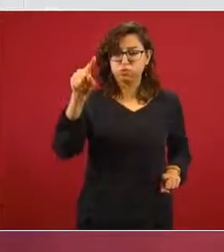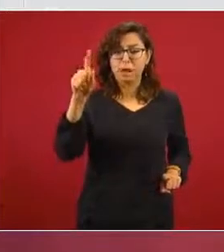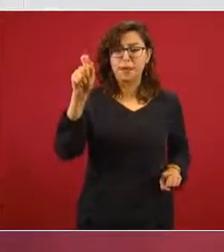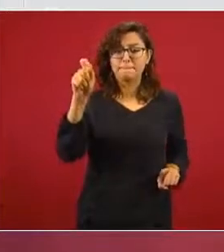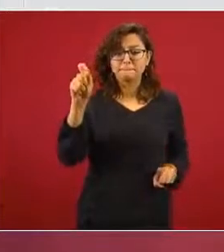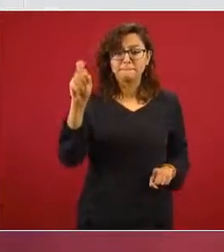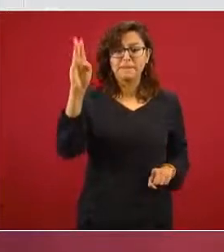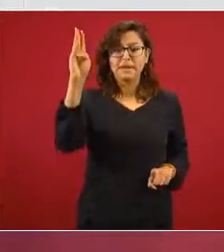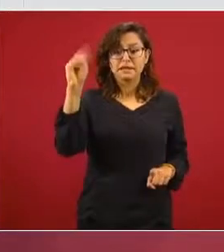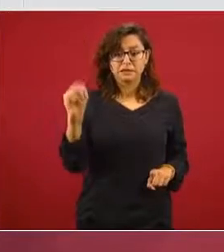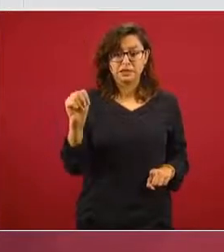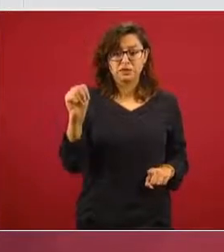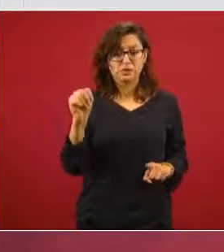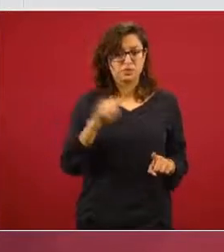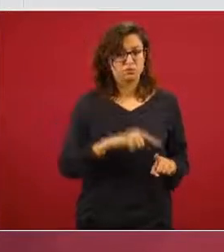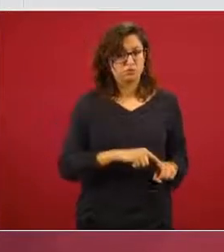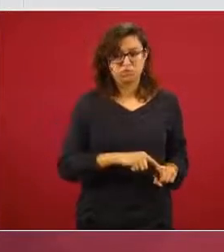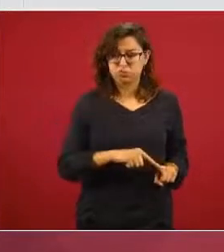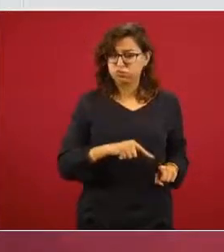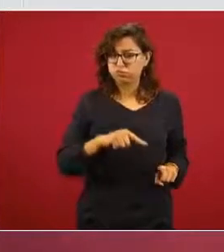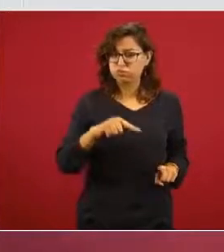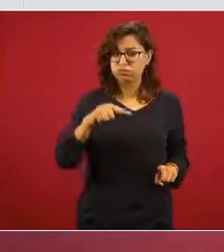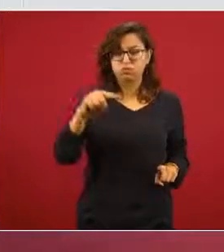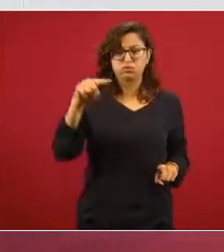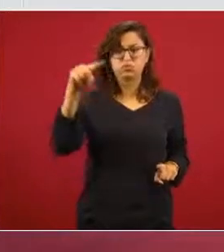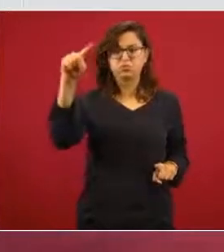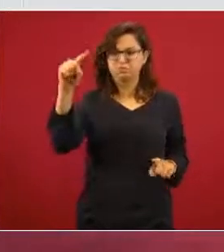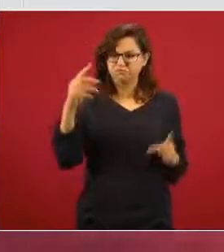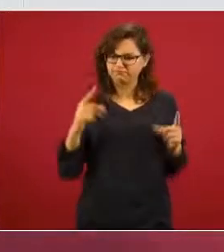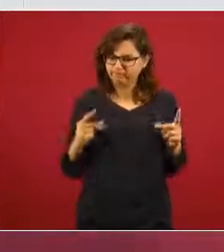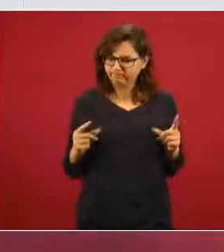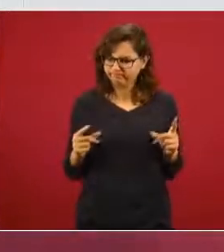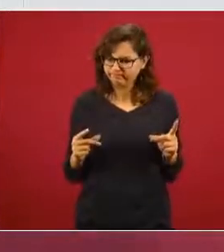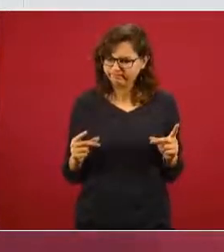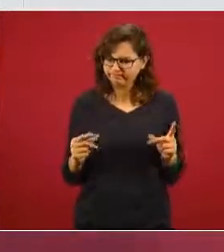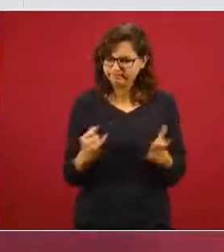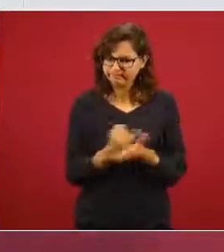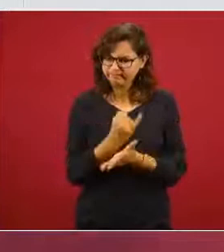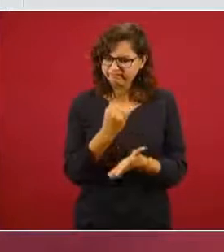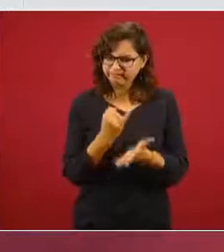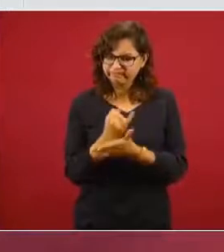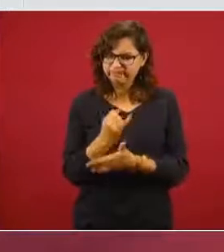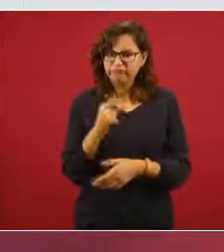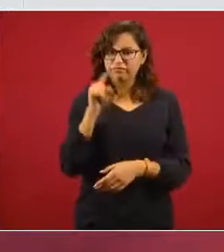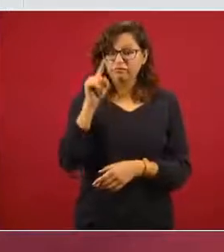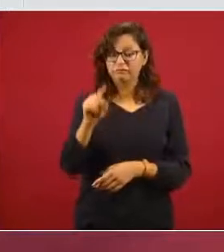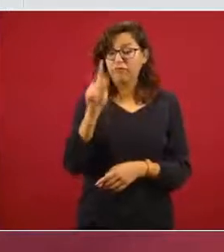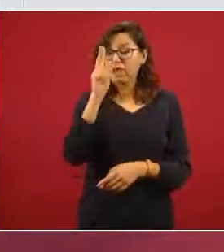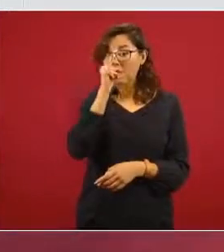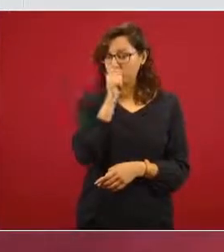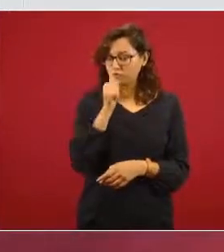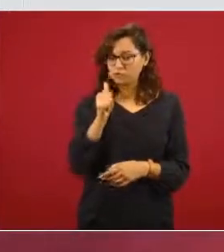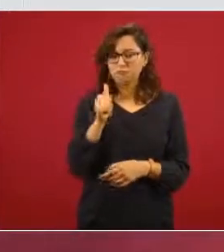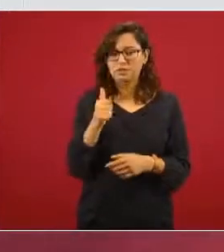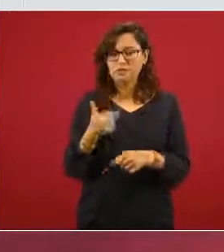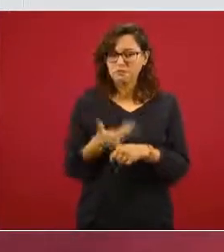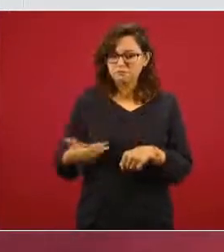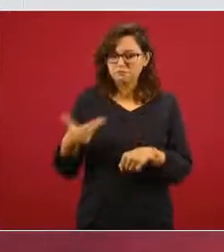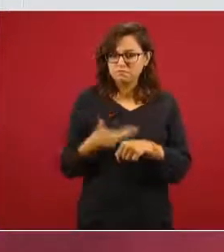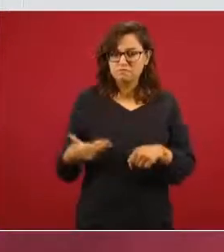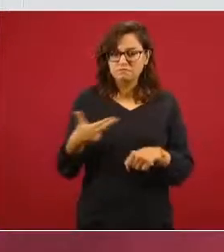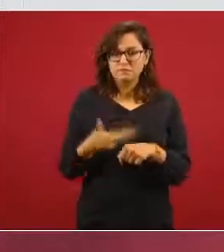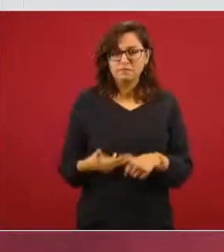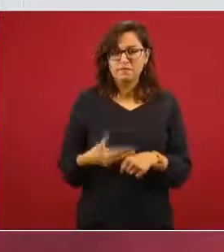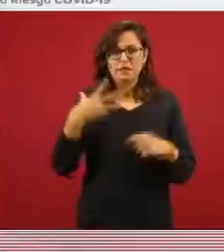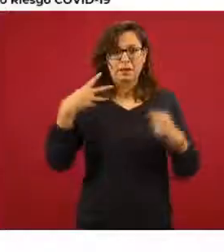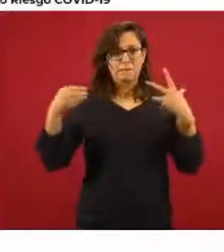donde punto de inflexión, tomaron decisiones muy importantes, aquí principalmente en el municipio de Hermosillo, y eso cortó